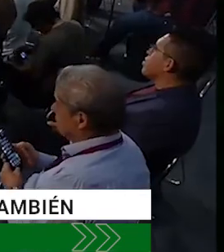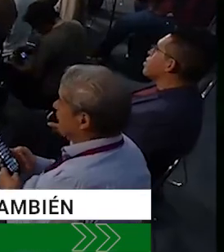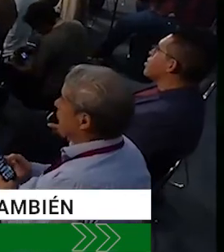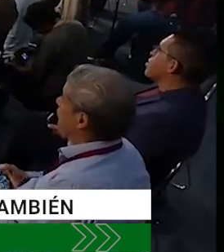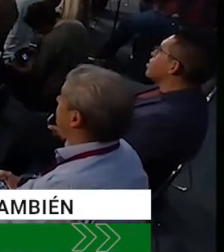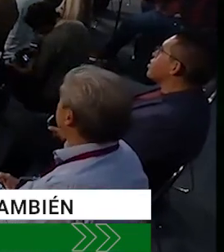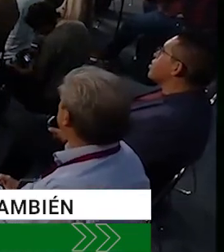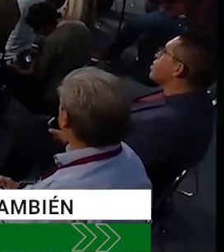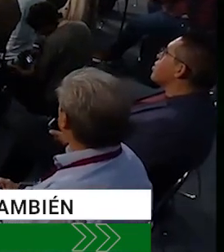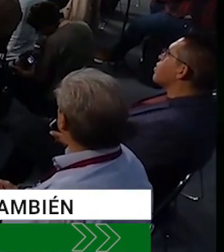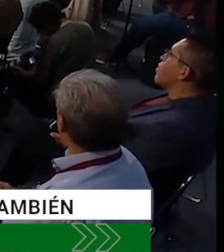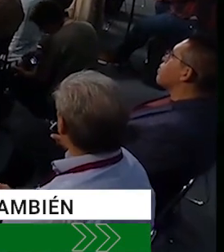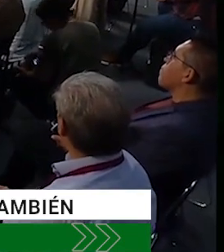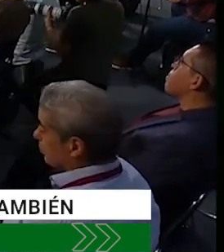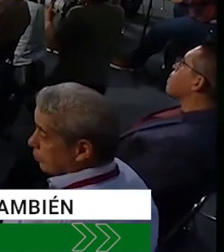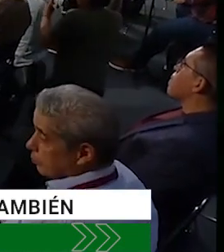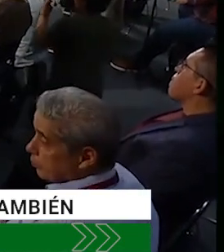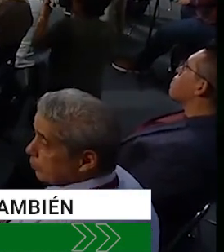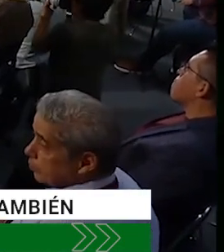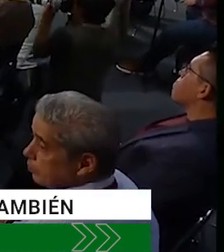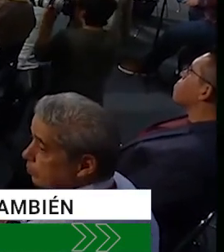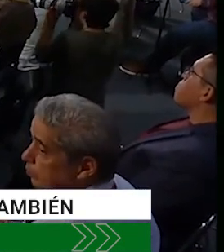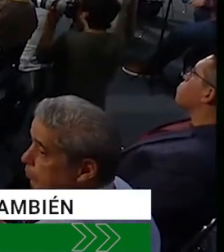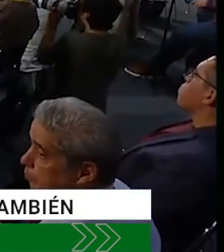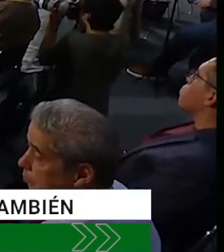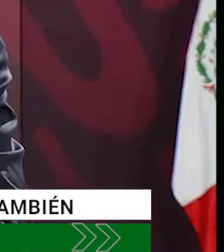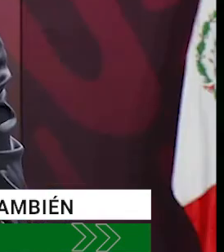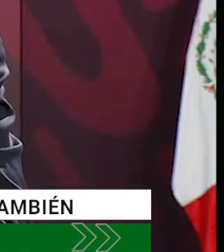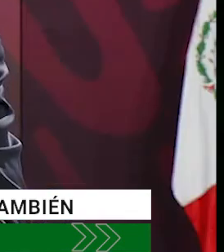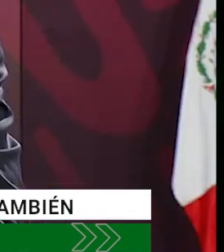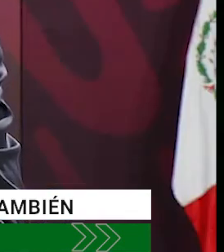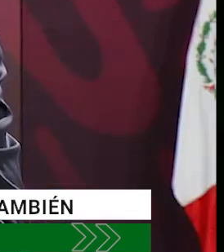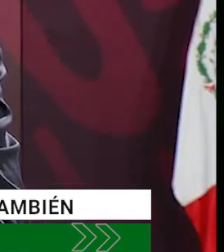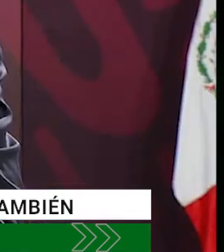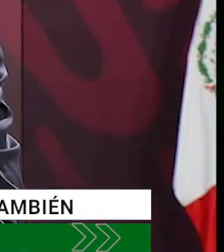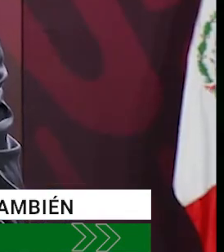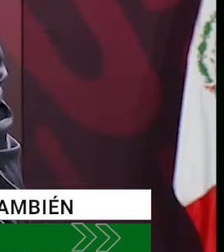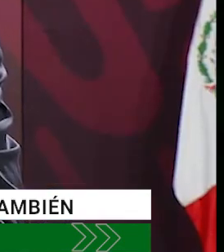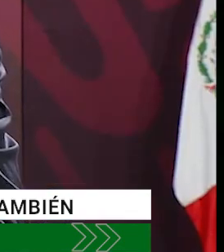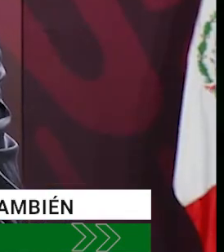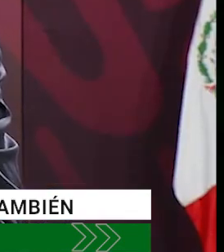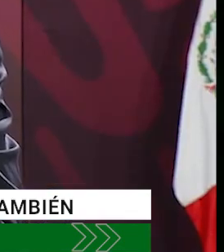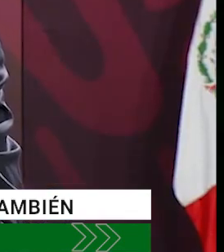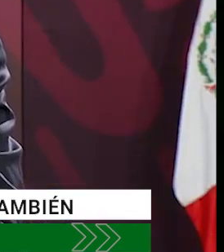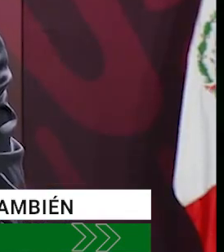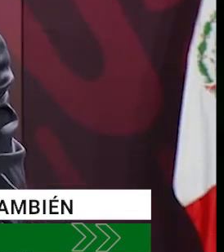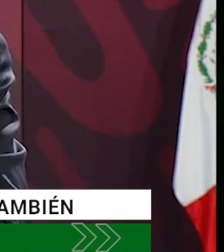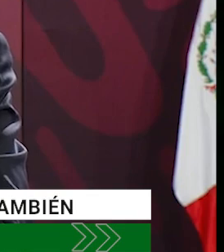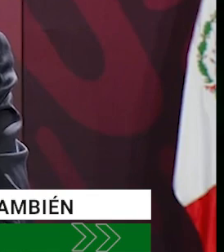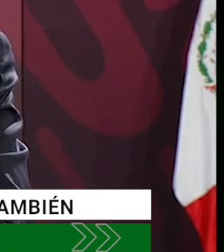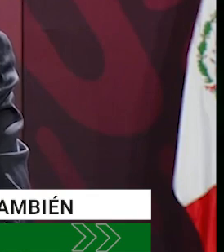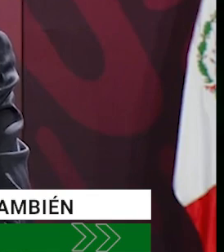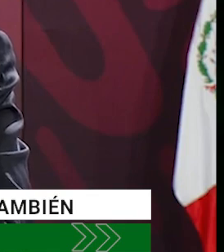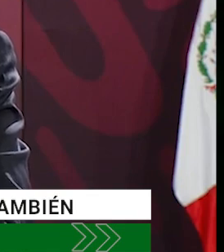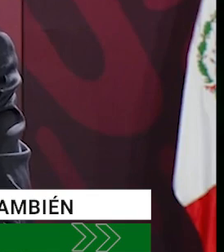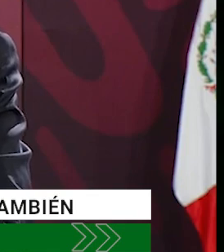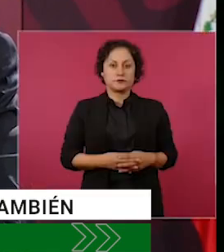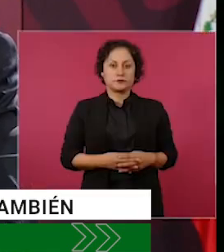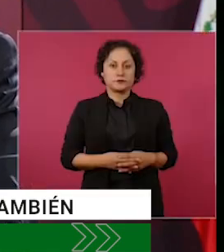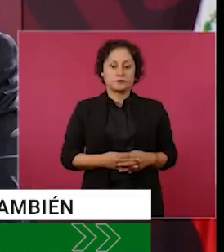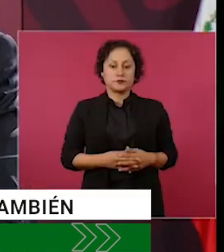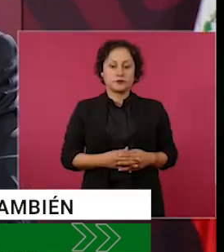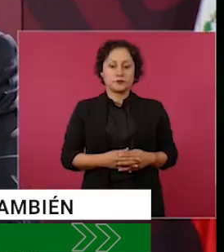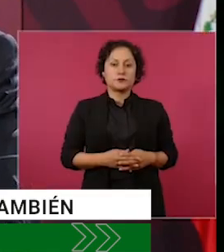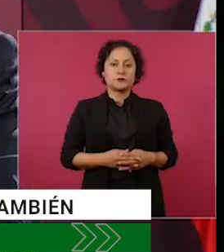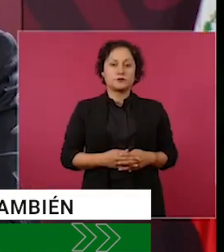en las 11,000 unidades médicas o centros de salud de primer nivel del